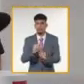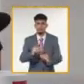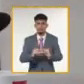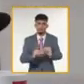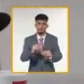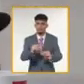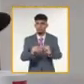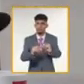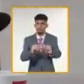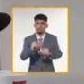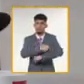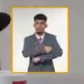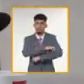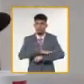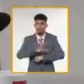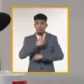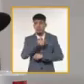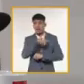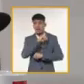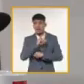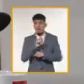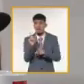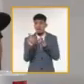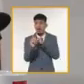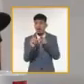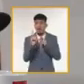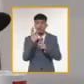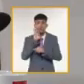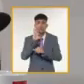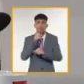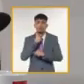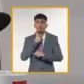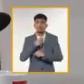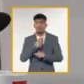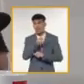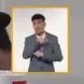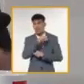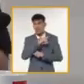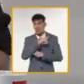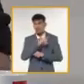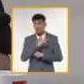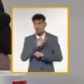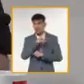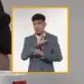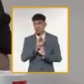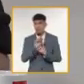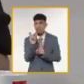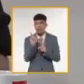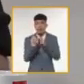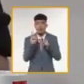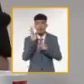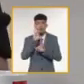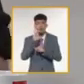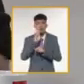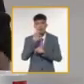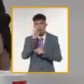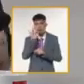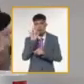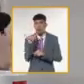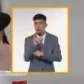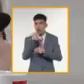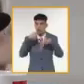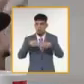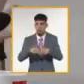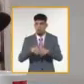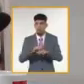sociedad. Lo que ayer considerábamos vulgar, lo que ayer consideramos vulgar, no necesariamente hoy se considera vulgar, y